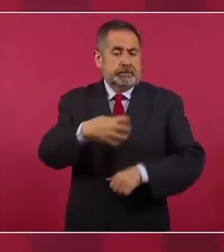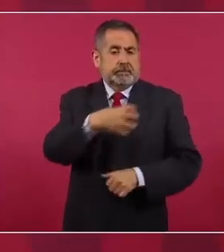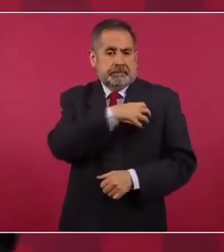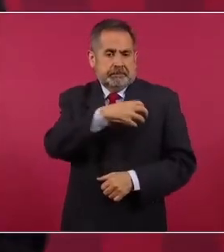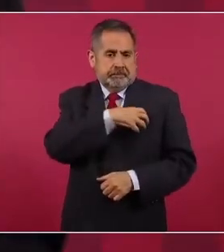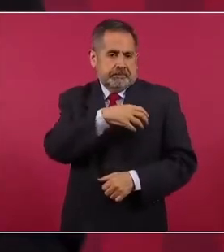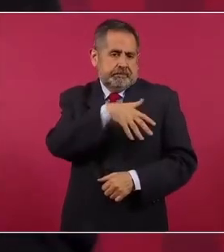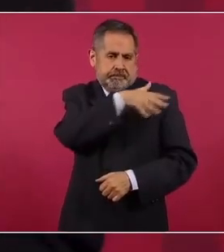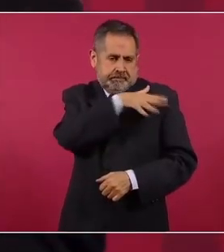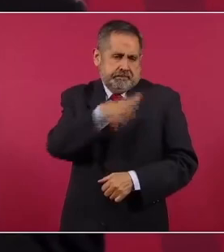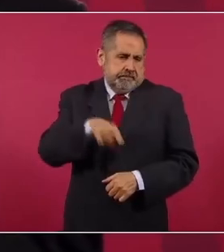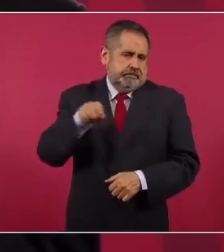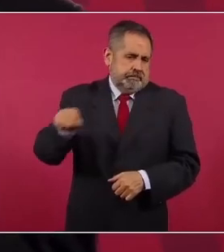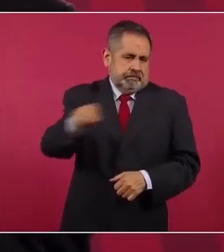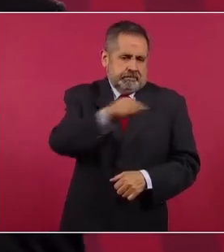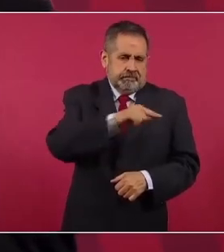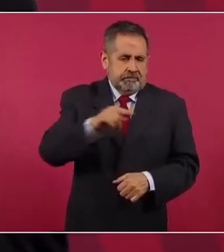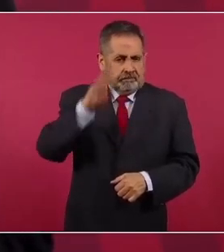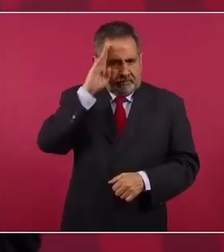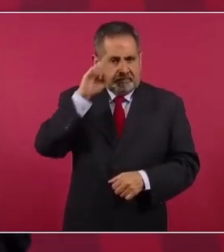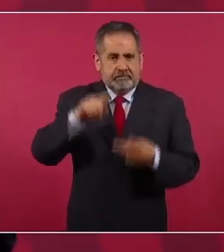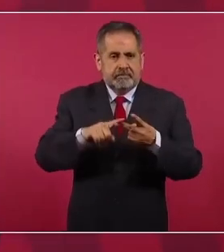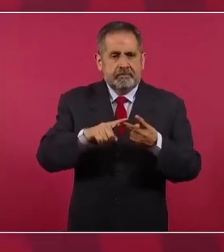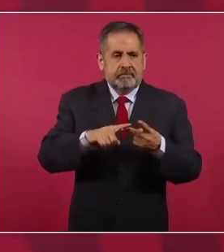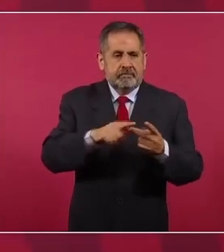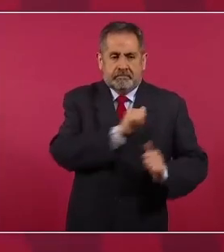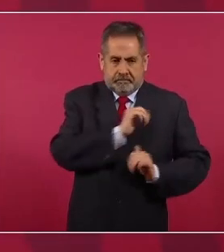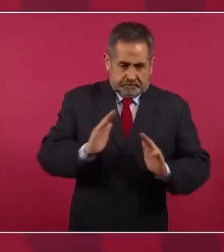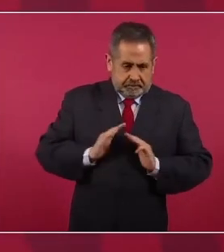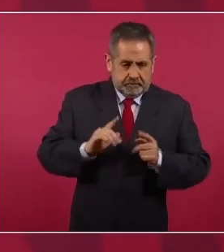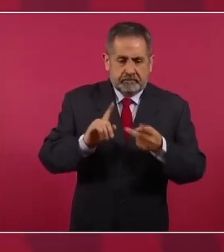militar, el comandante de zona naval,